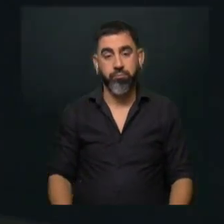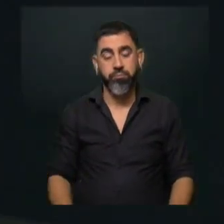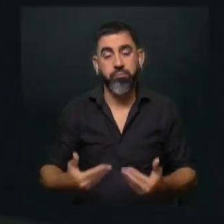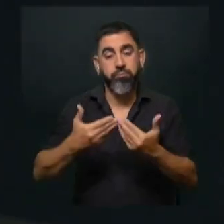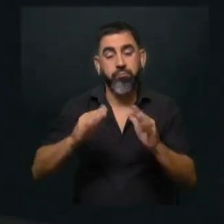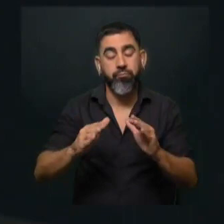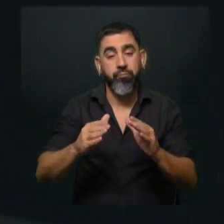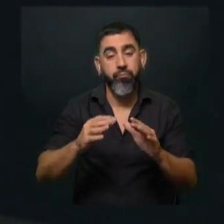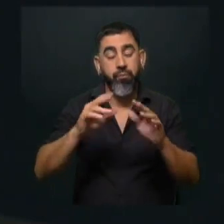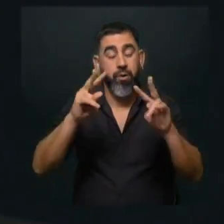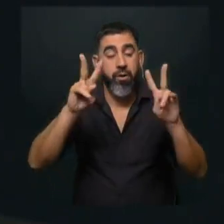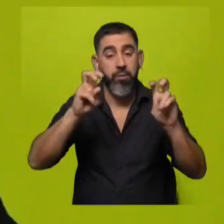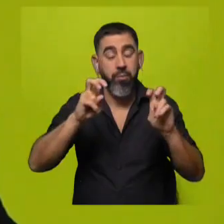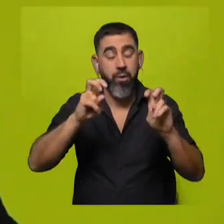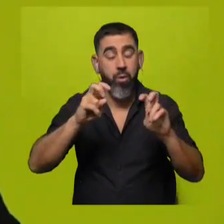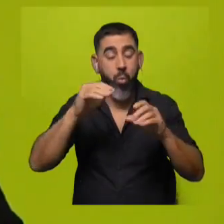inauguración del repositorio. Exacto.